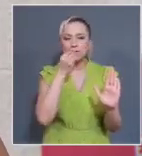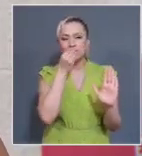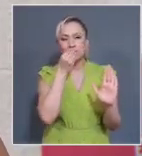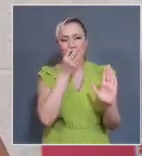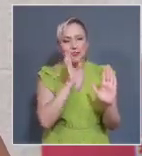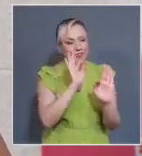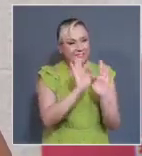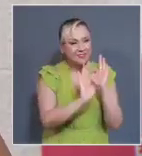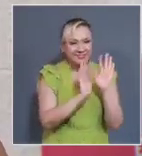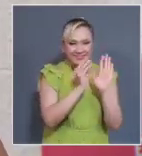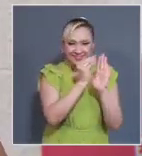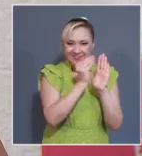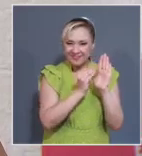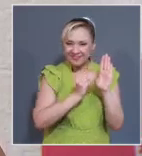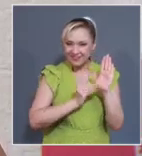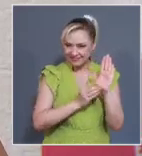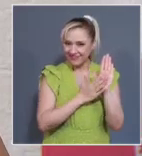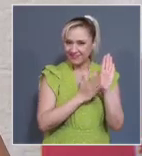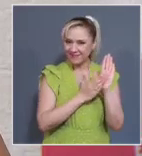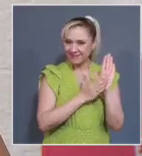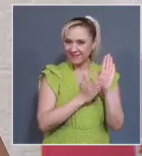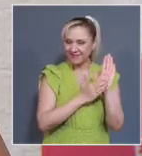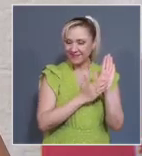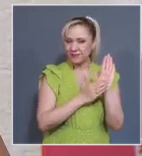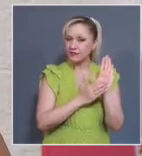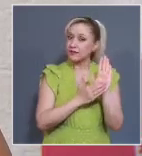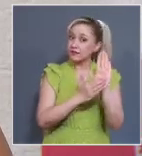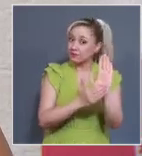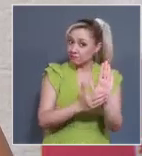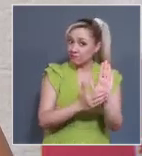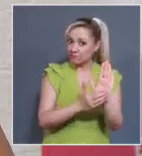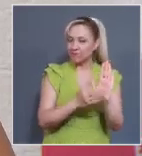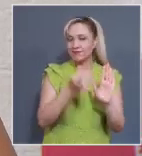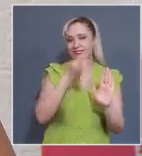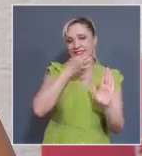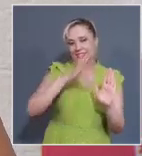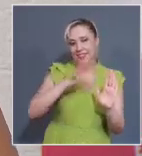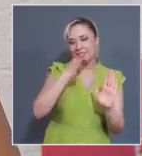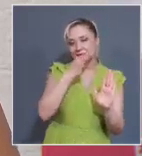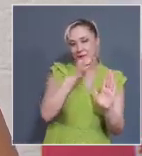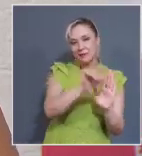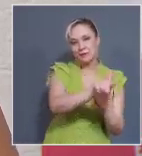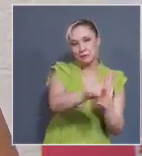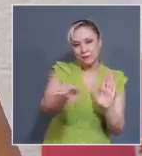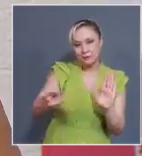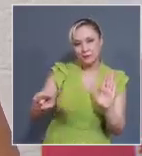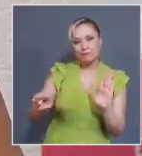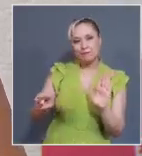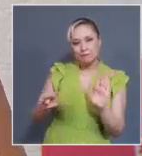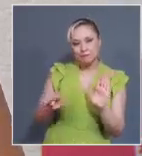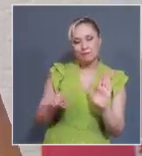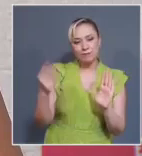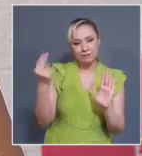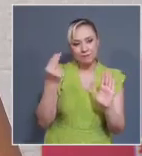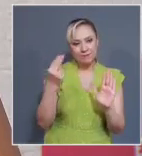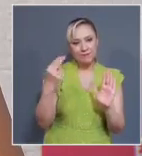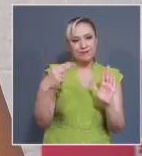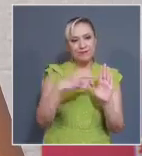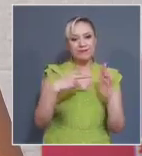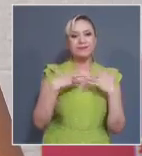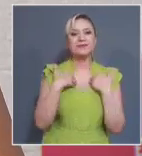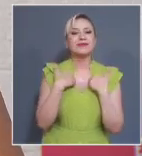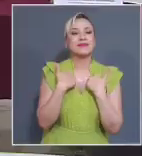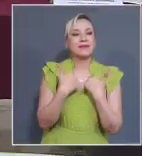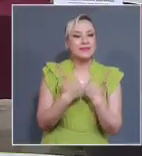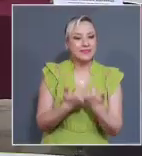de estos cuentos, es demostrar que creemos en las niñas y en los niños, ¿no? Y ya vimos qué es lo que pasa cuando leemos